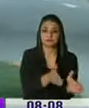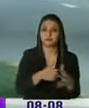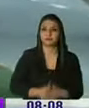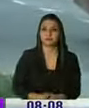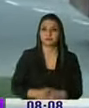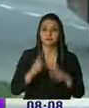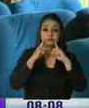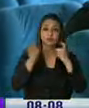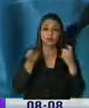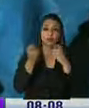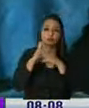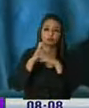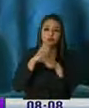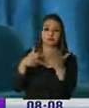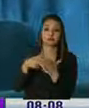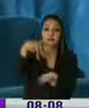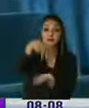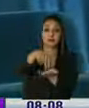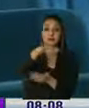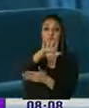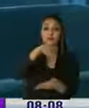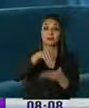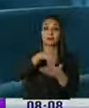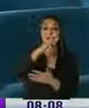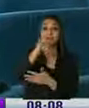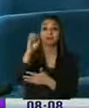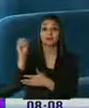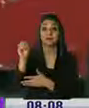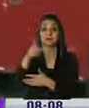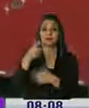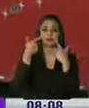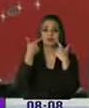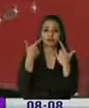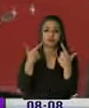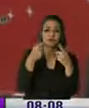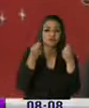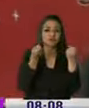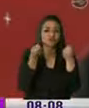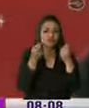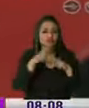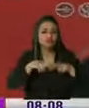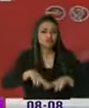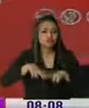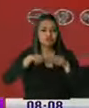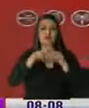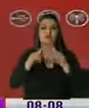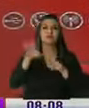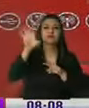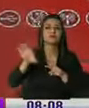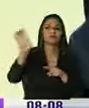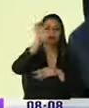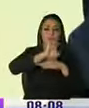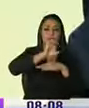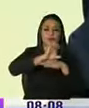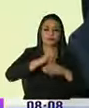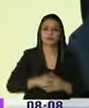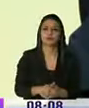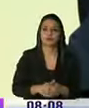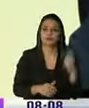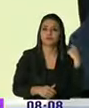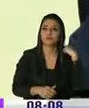de terminales, 5.680 unidades fueron fiscalizadas que salieron a las diferentes provincias del país. De